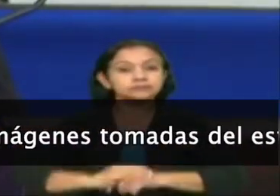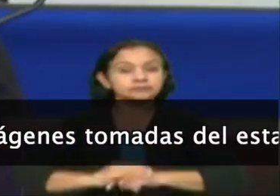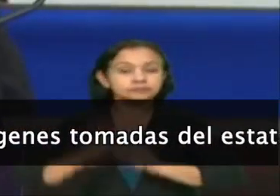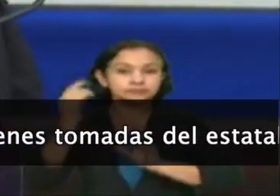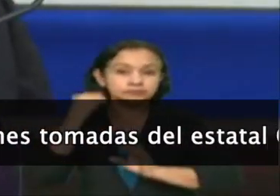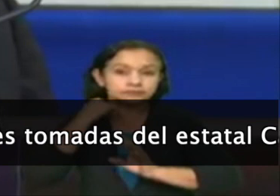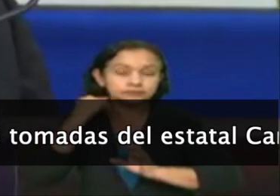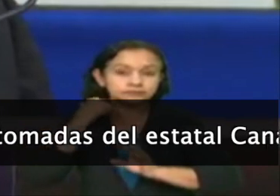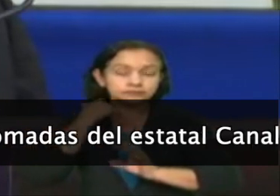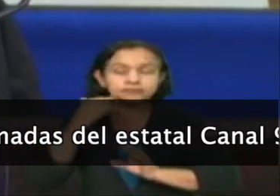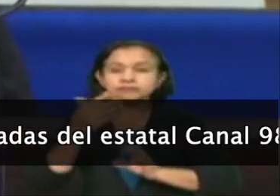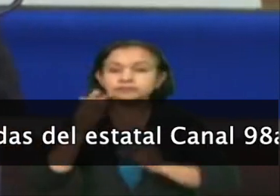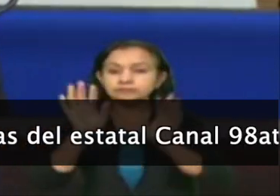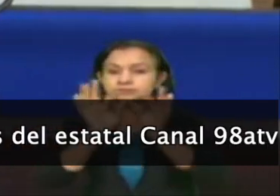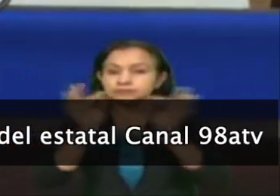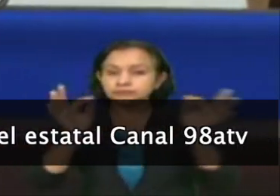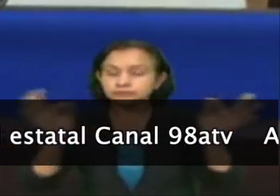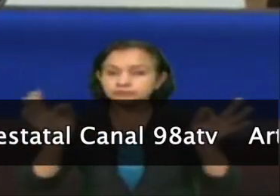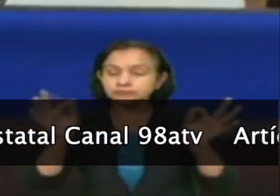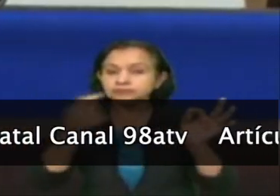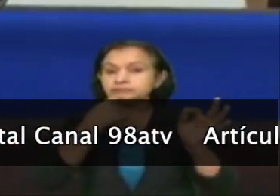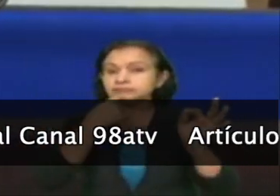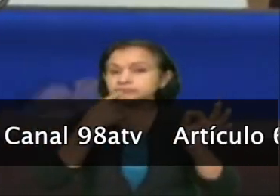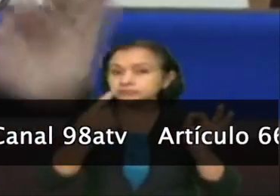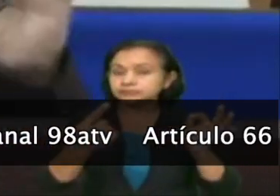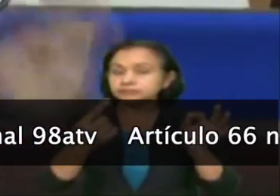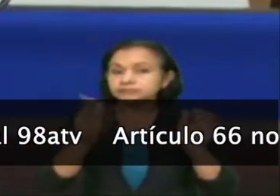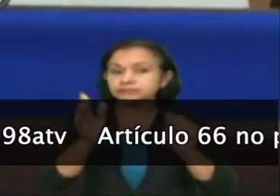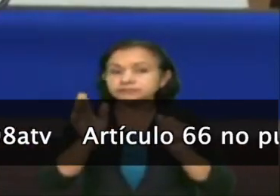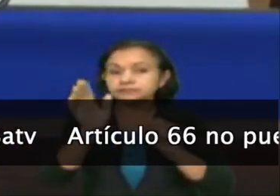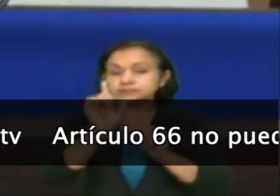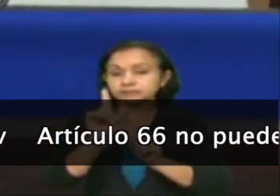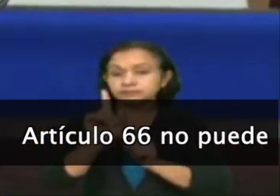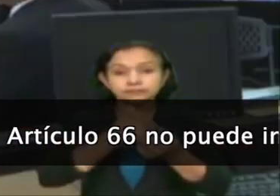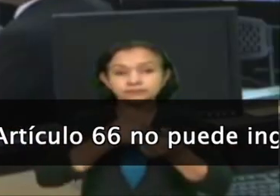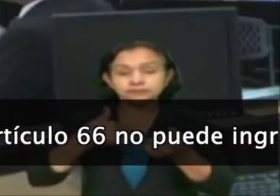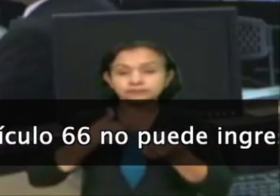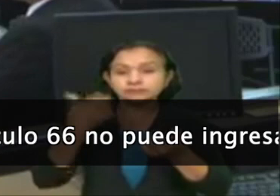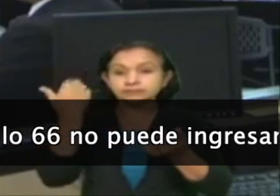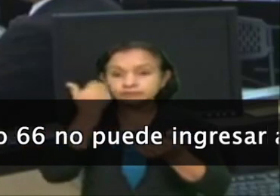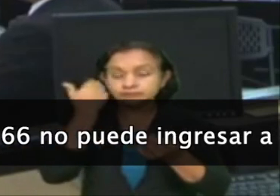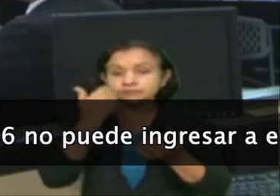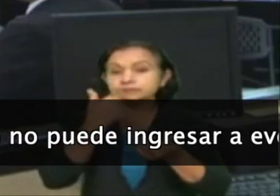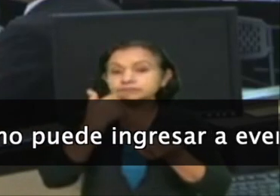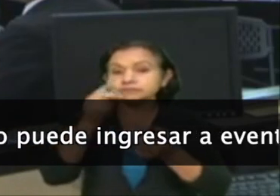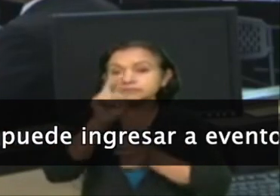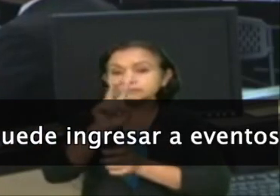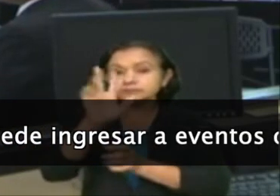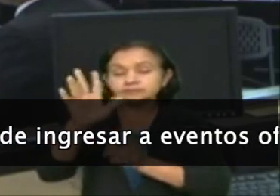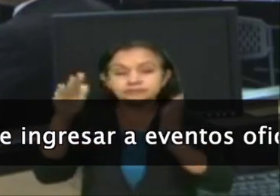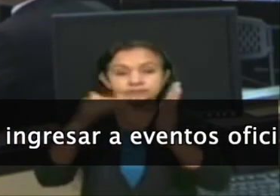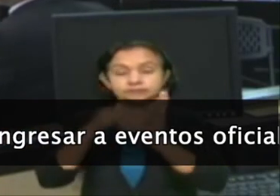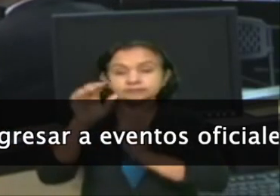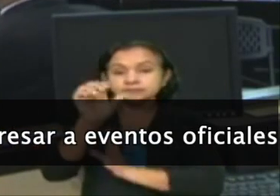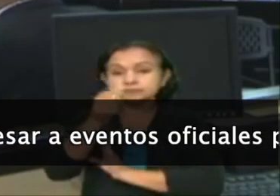Acosta, presentó la iniciativa de Presupuesto General de la República 2021 frente a los diputados ante la Asamblea Nacional, donde